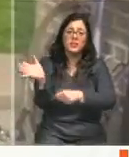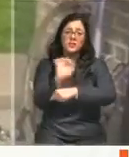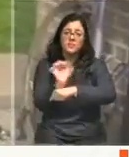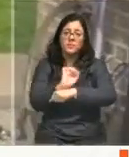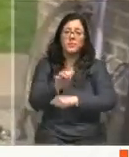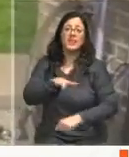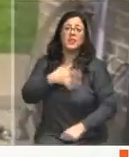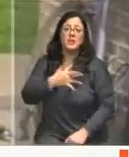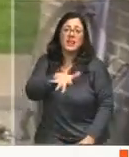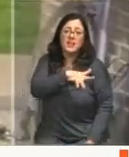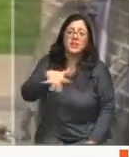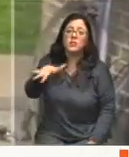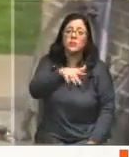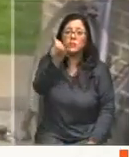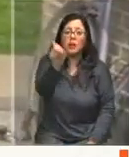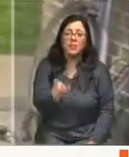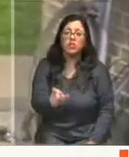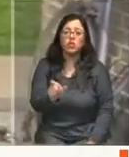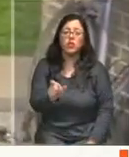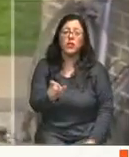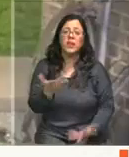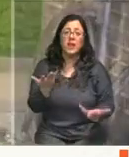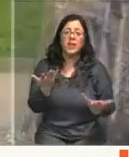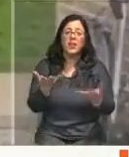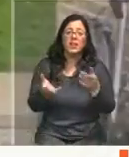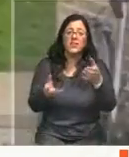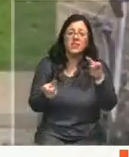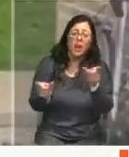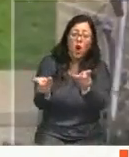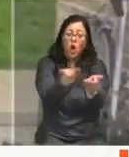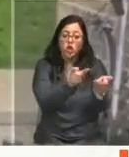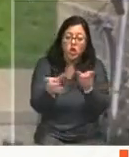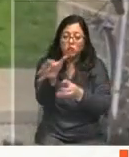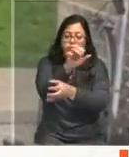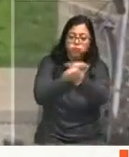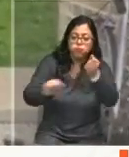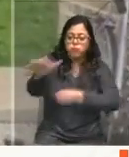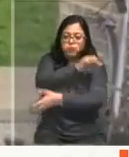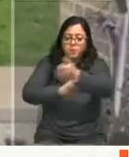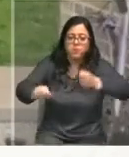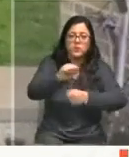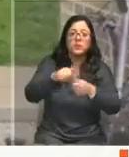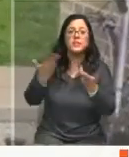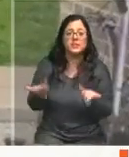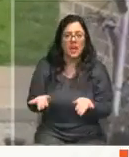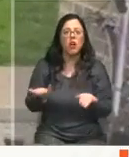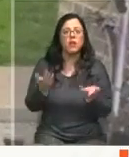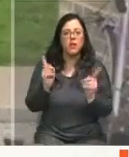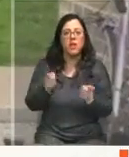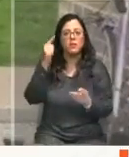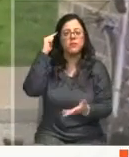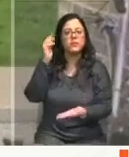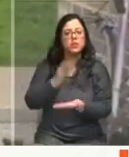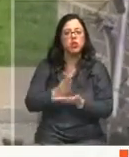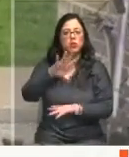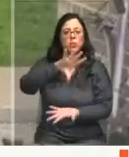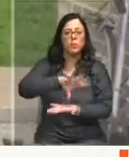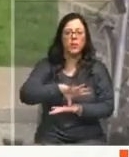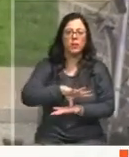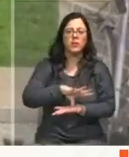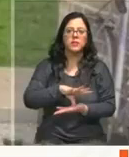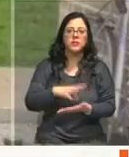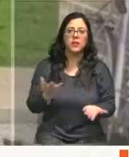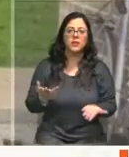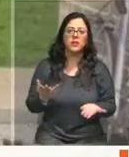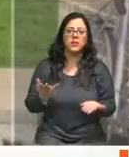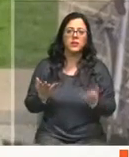siniestro vial asociado a un conductor que tiene pérdidas de control y creo que ya es hora que vayamos tomando medidas como país con